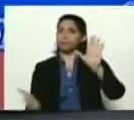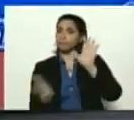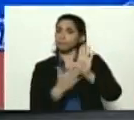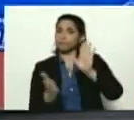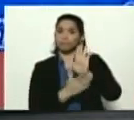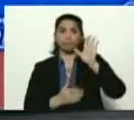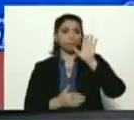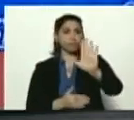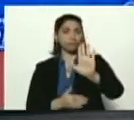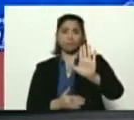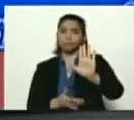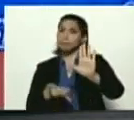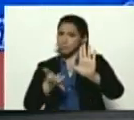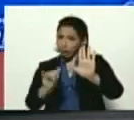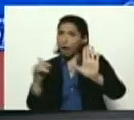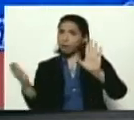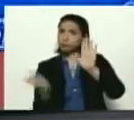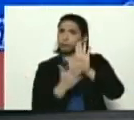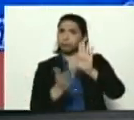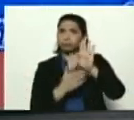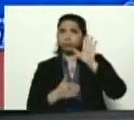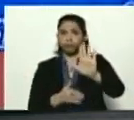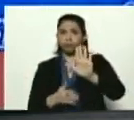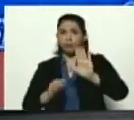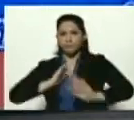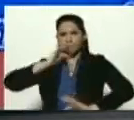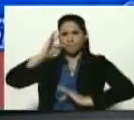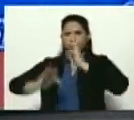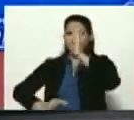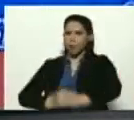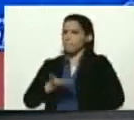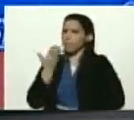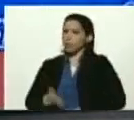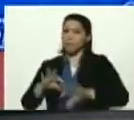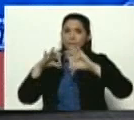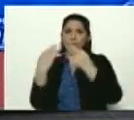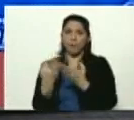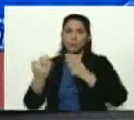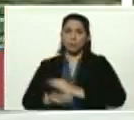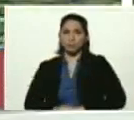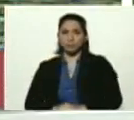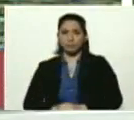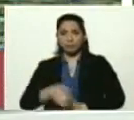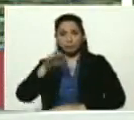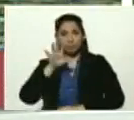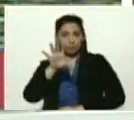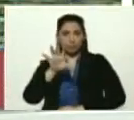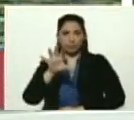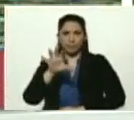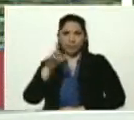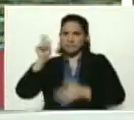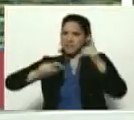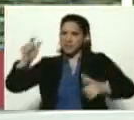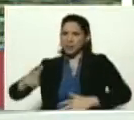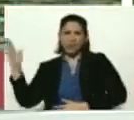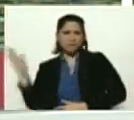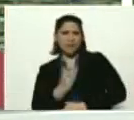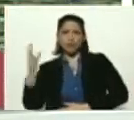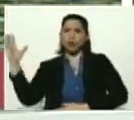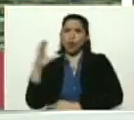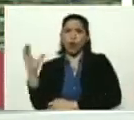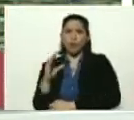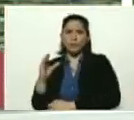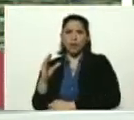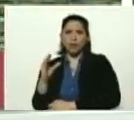Castro Soteldo, aquí las tengo. Han contaminado importantes familias en el país, gente que vino de Colombia por